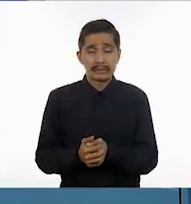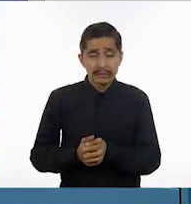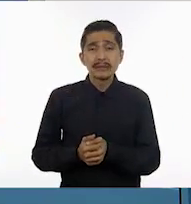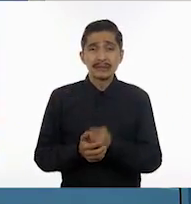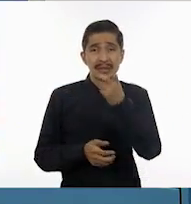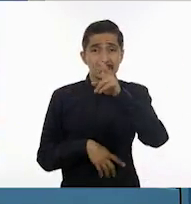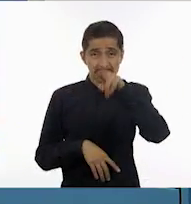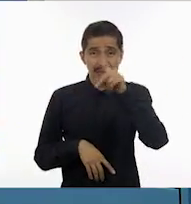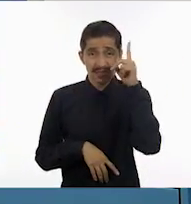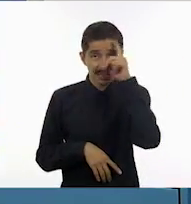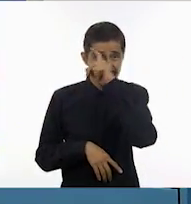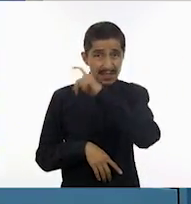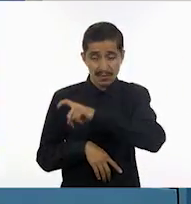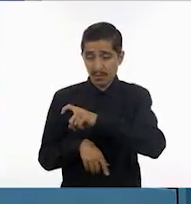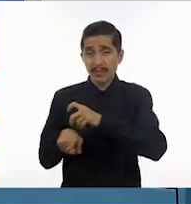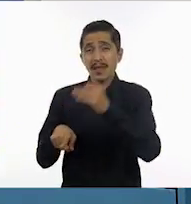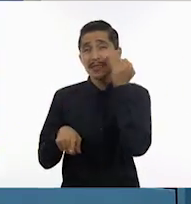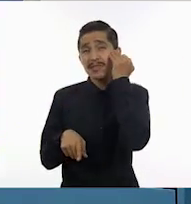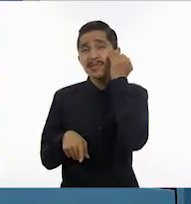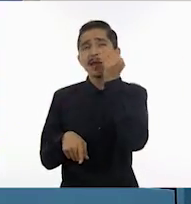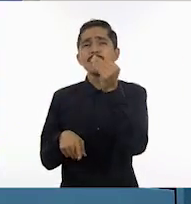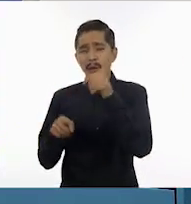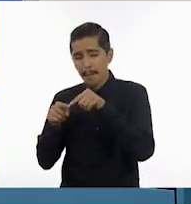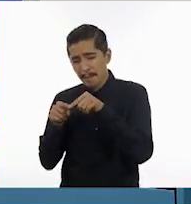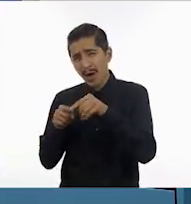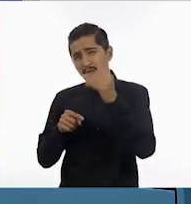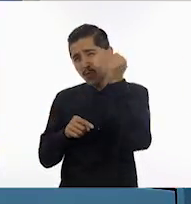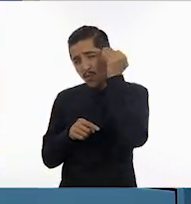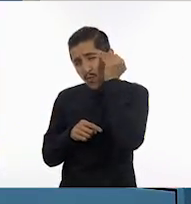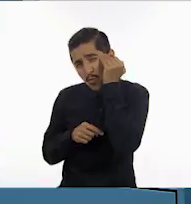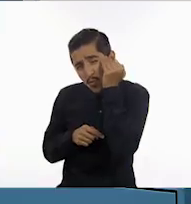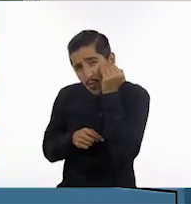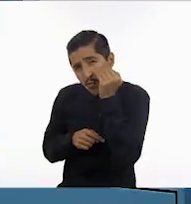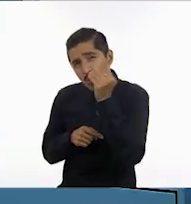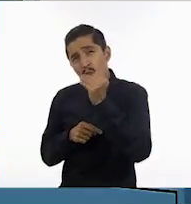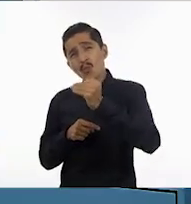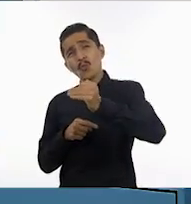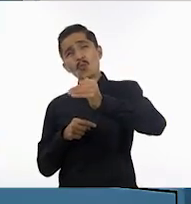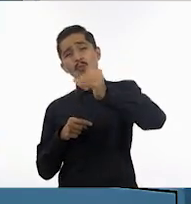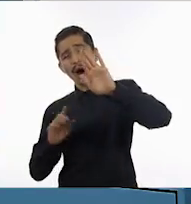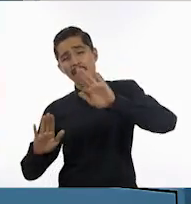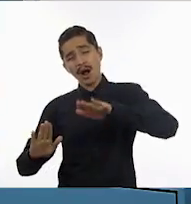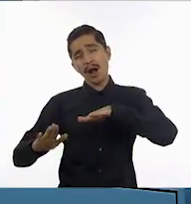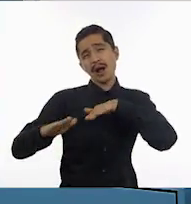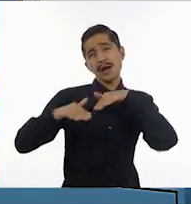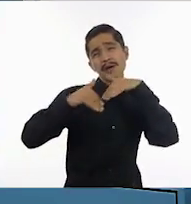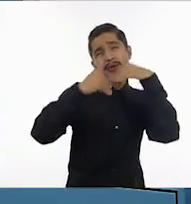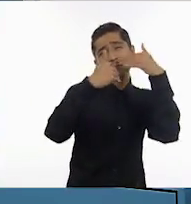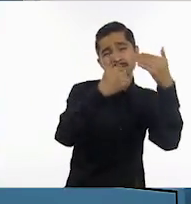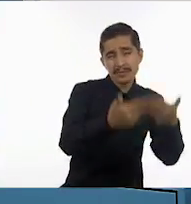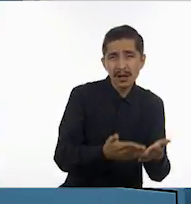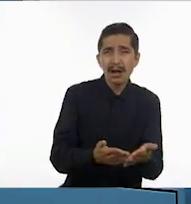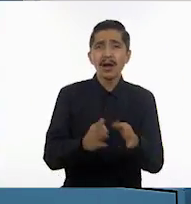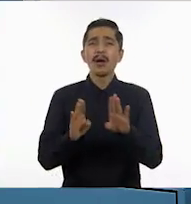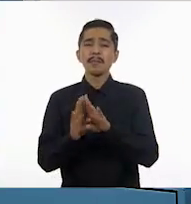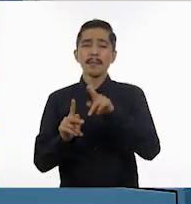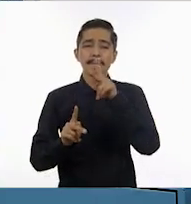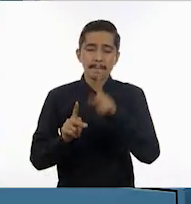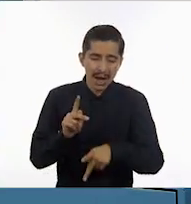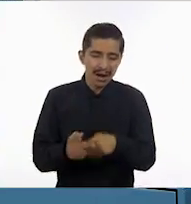los viajes era el tiempo. Los trayectos eran larguísimos, llenos de escalas,